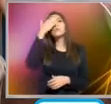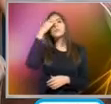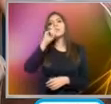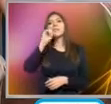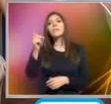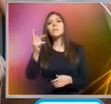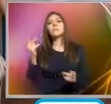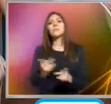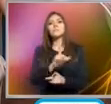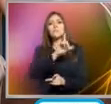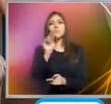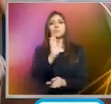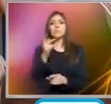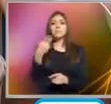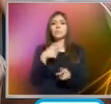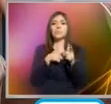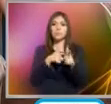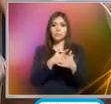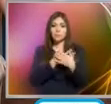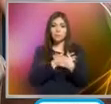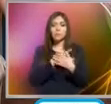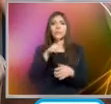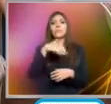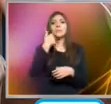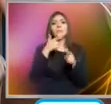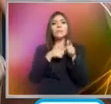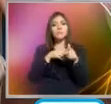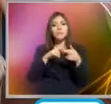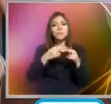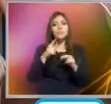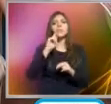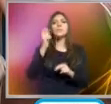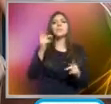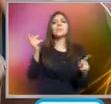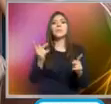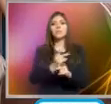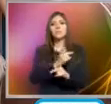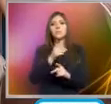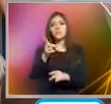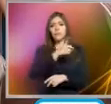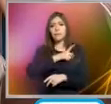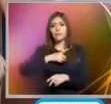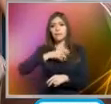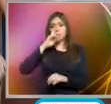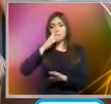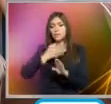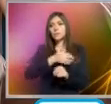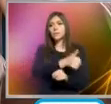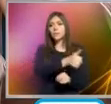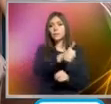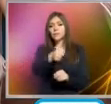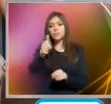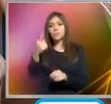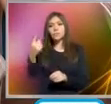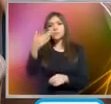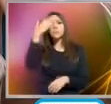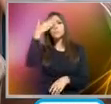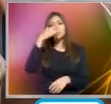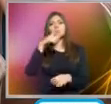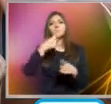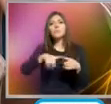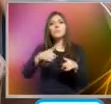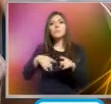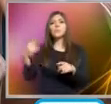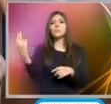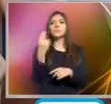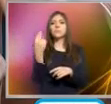mejor si yo te sigo amando, si tú quieres seguir con la relación, ver qué es lo que pasó, que se responsabilice cada uno, ¿no? Ver cuáles son las necesidades